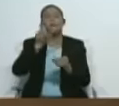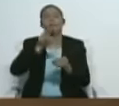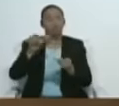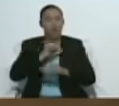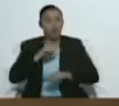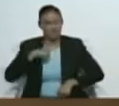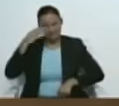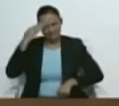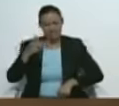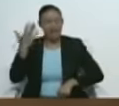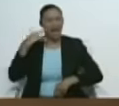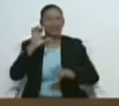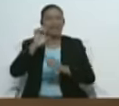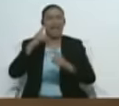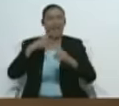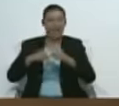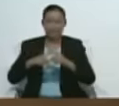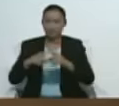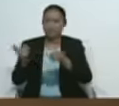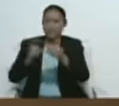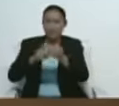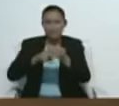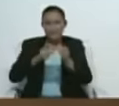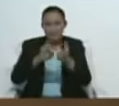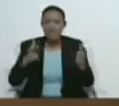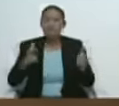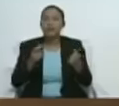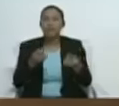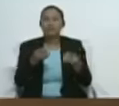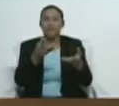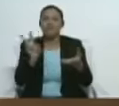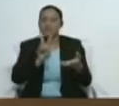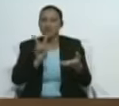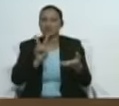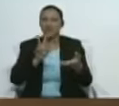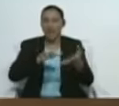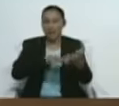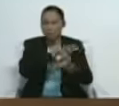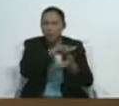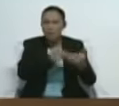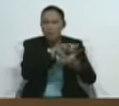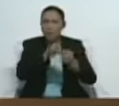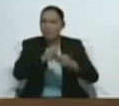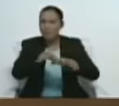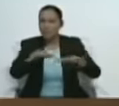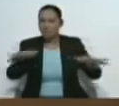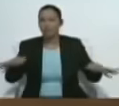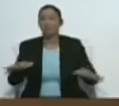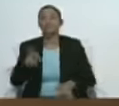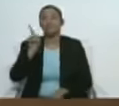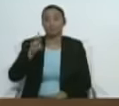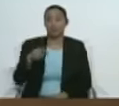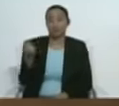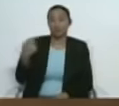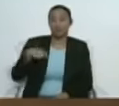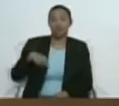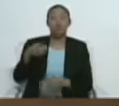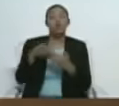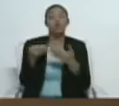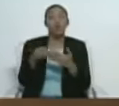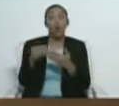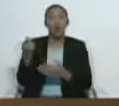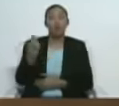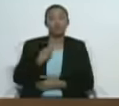el estado venezolano igualmente refirió y él recibió miles de dólares en efectivo para ello